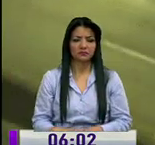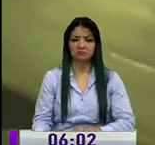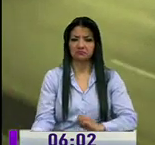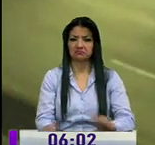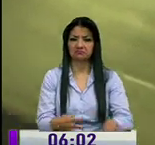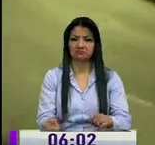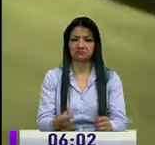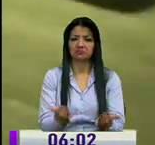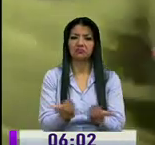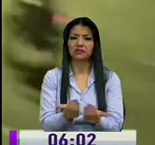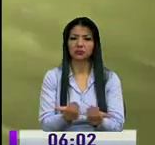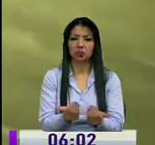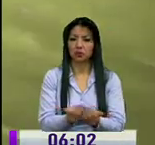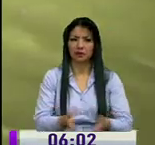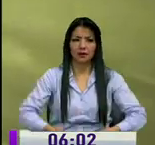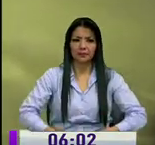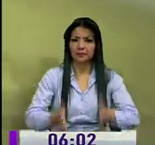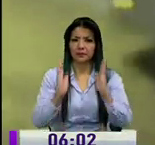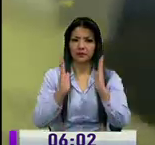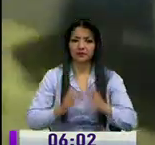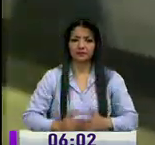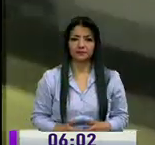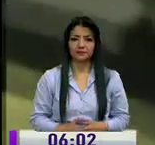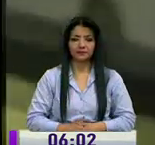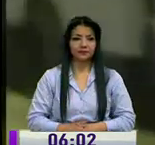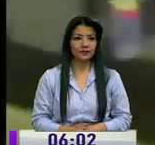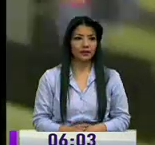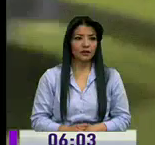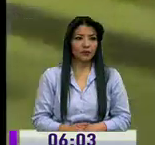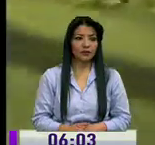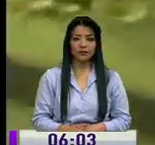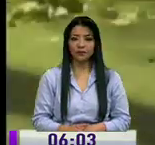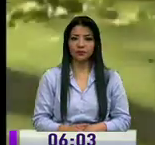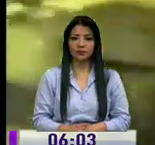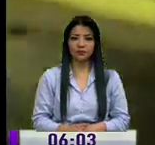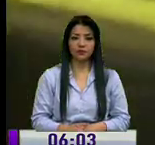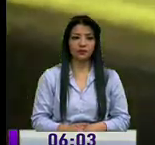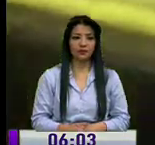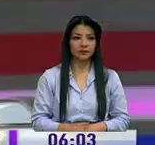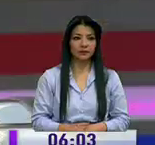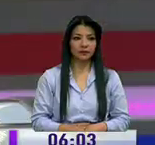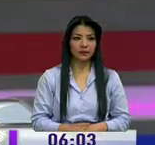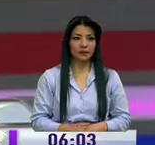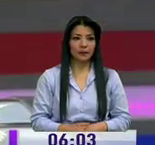desperdicios en la vía pública, informó Julio César Saona.